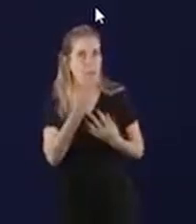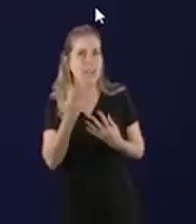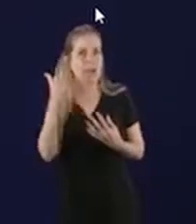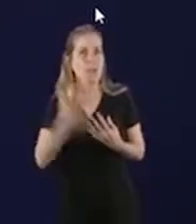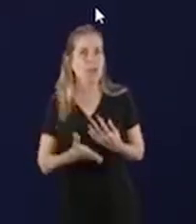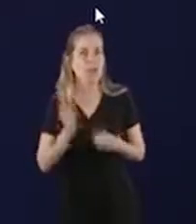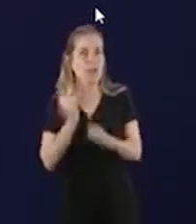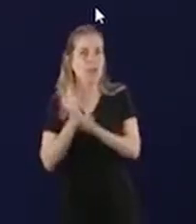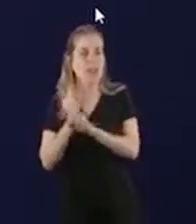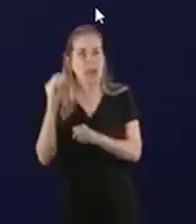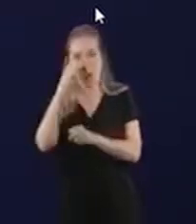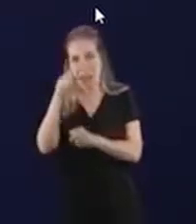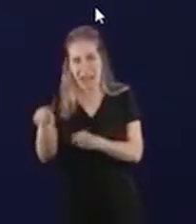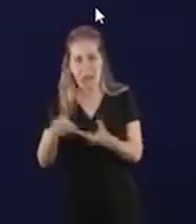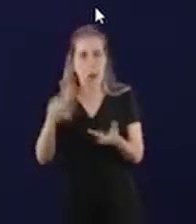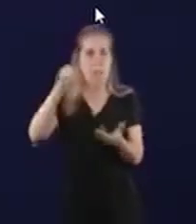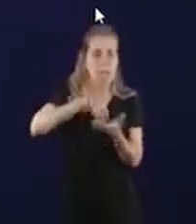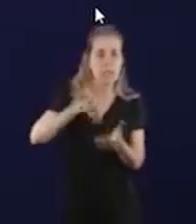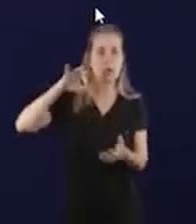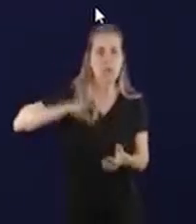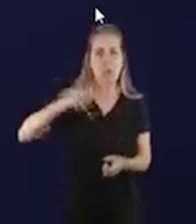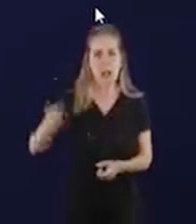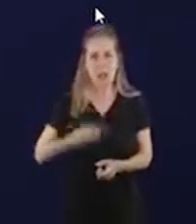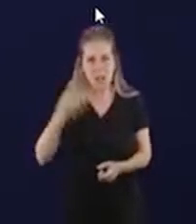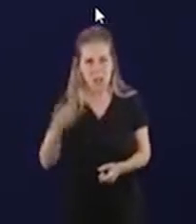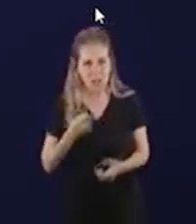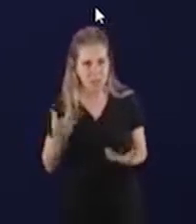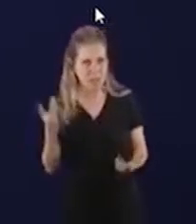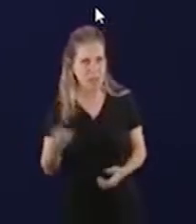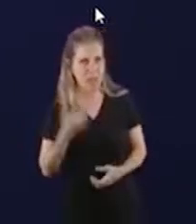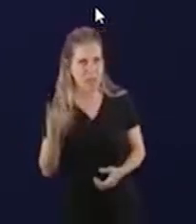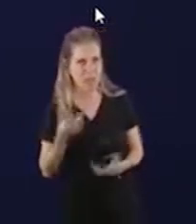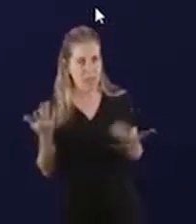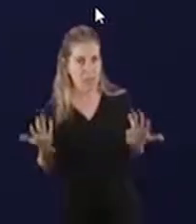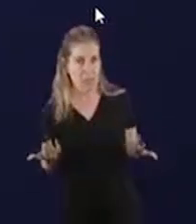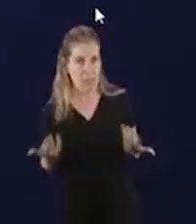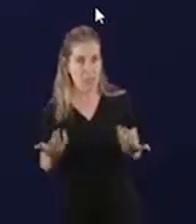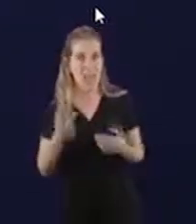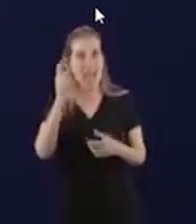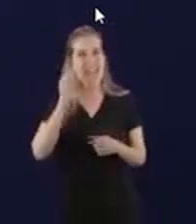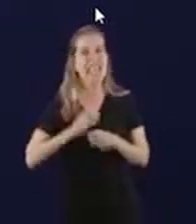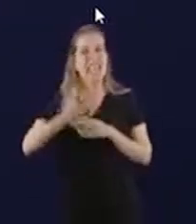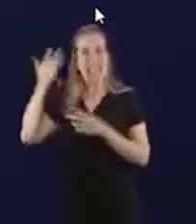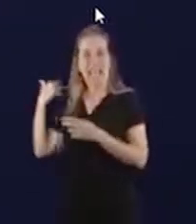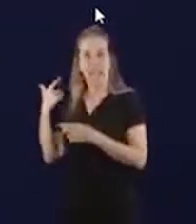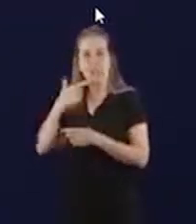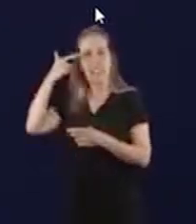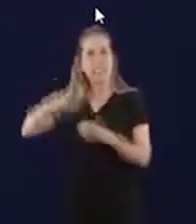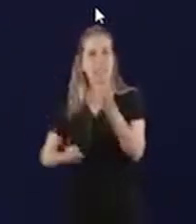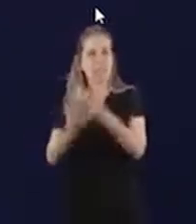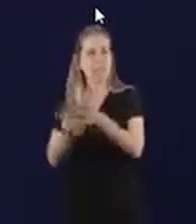y con salarios miserables no no no no generando empleo hace 10 años y